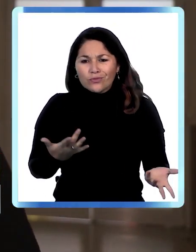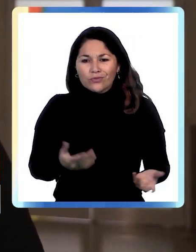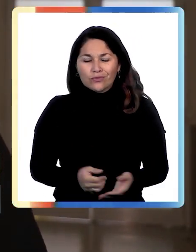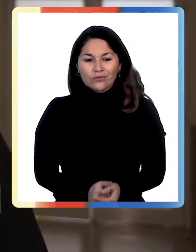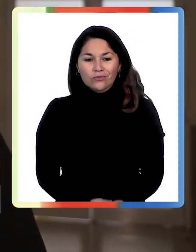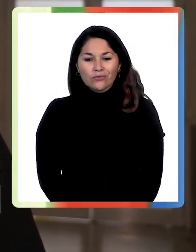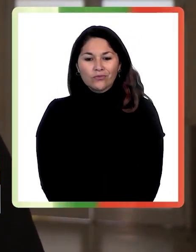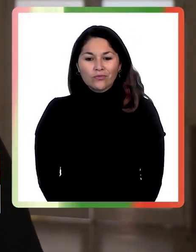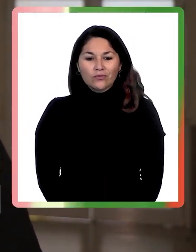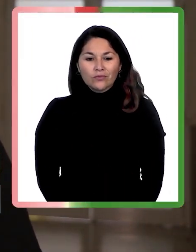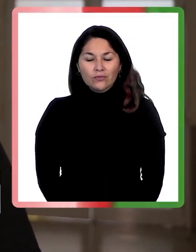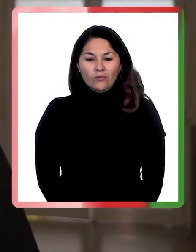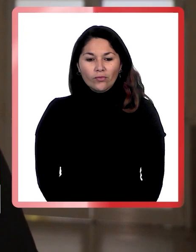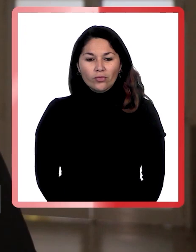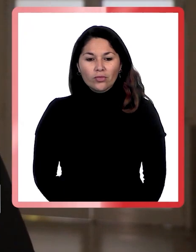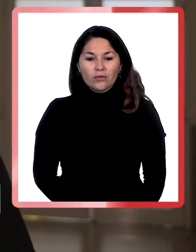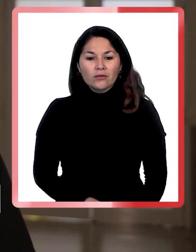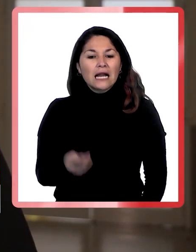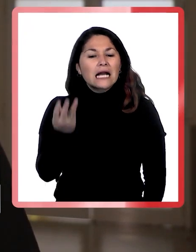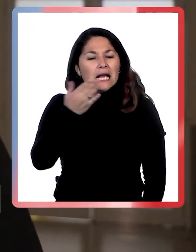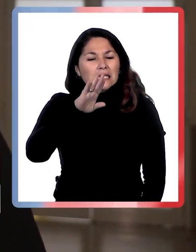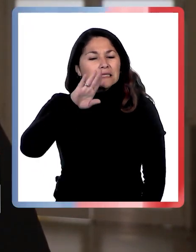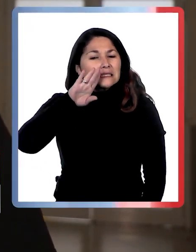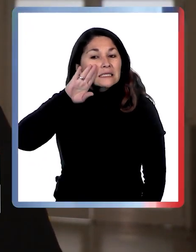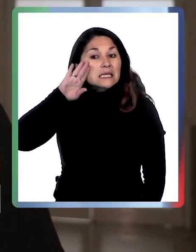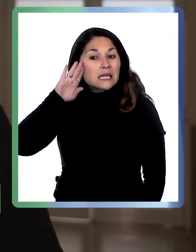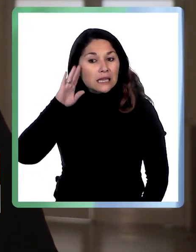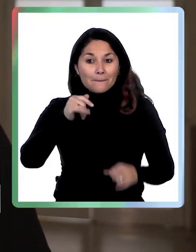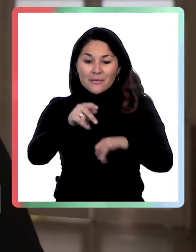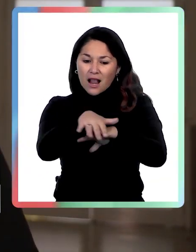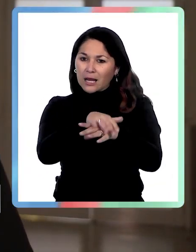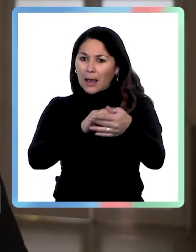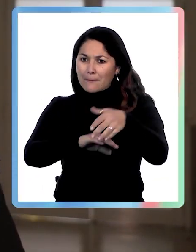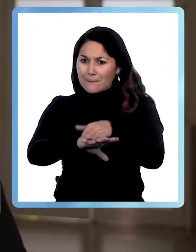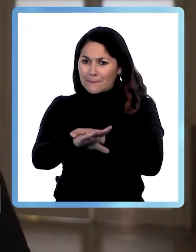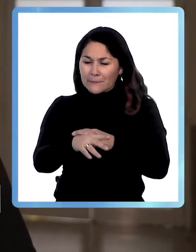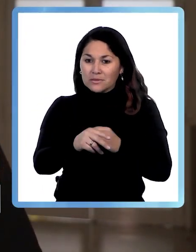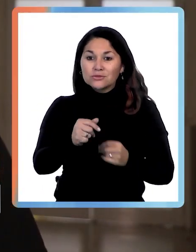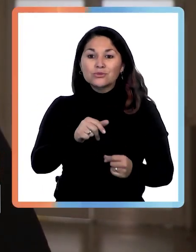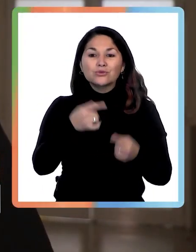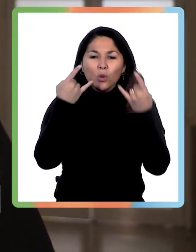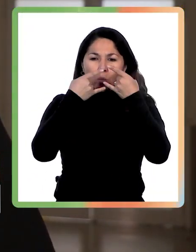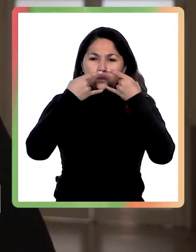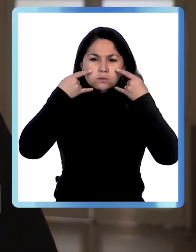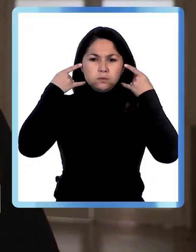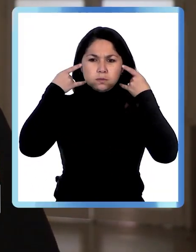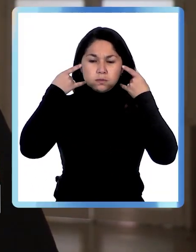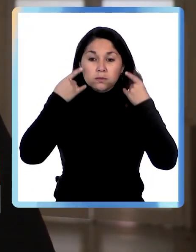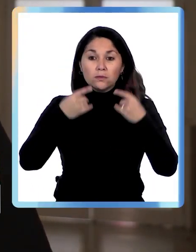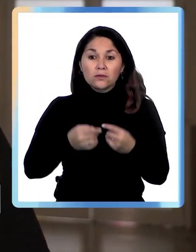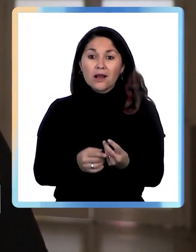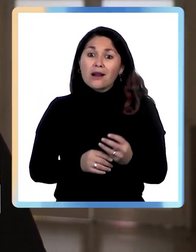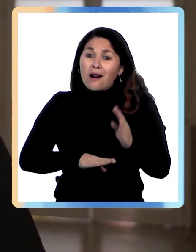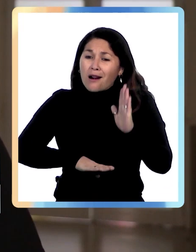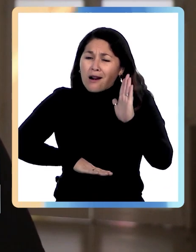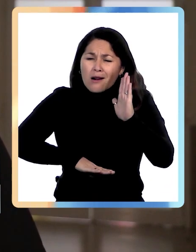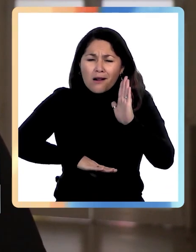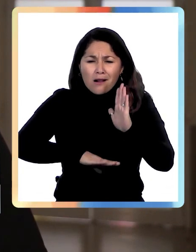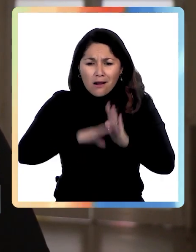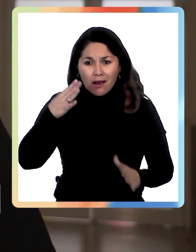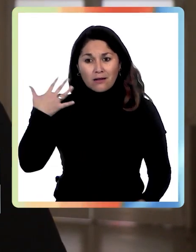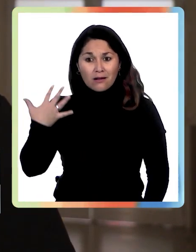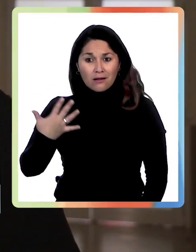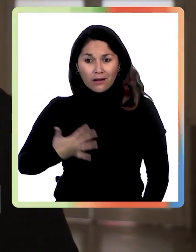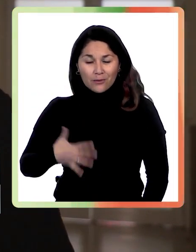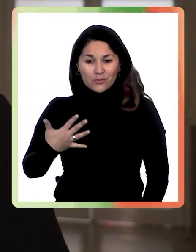consiste básicamente en un aseo e higiene de las manos el uso de la mascarilla así como muy importante